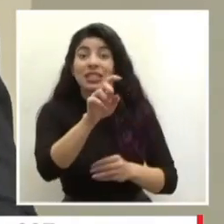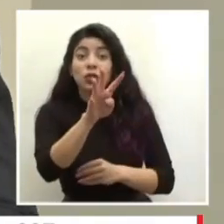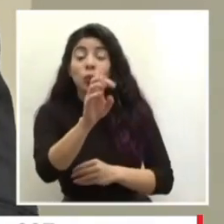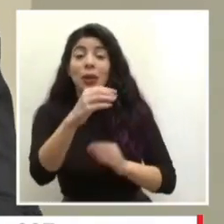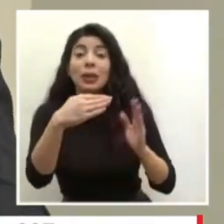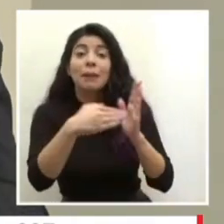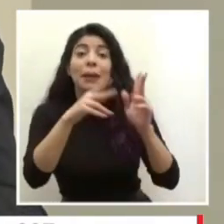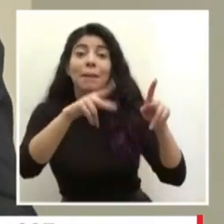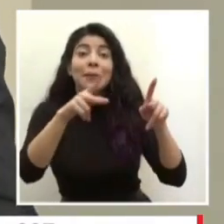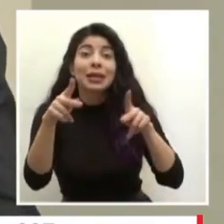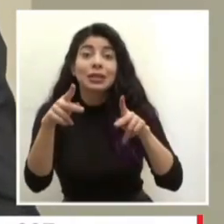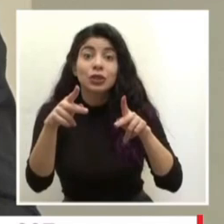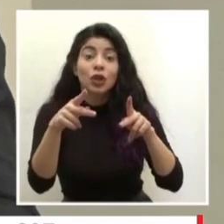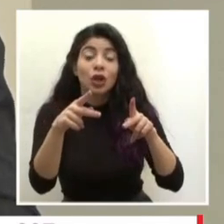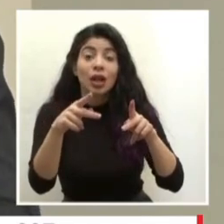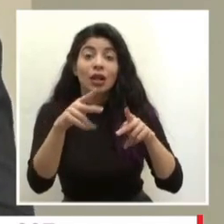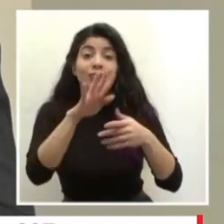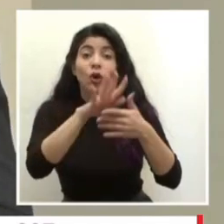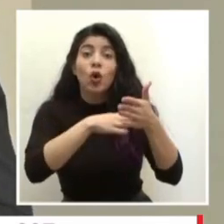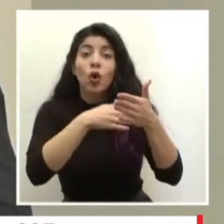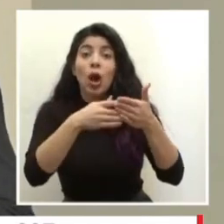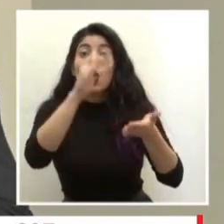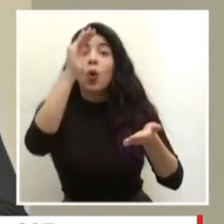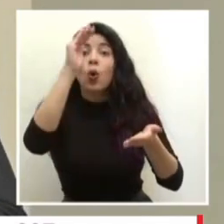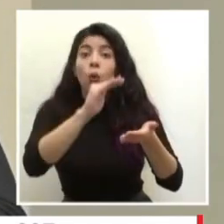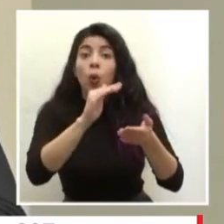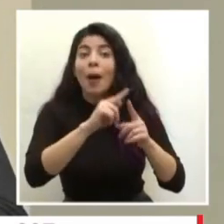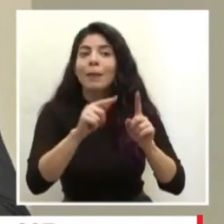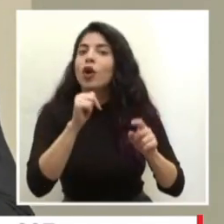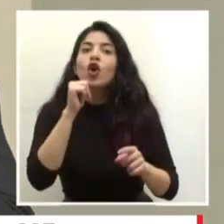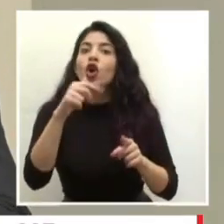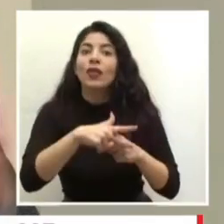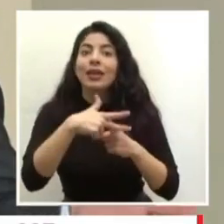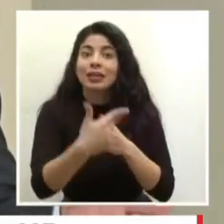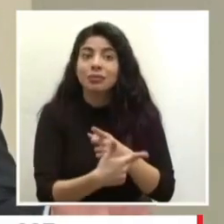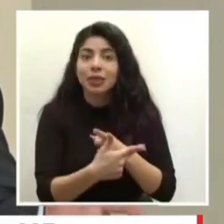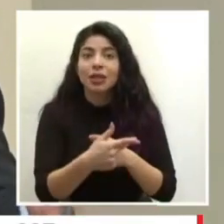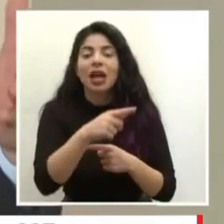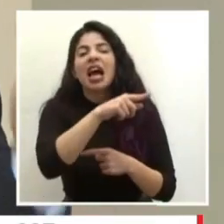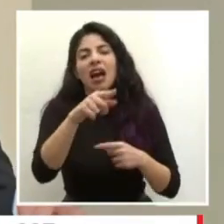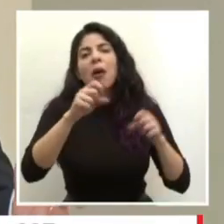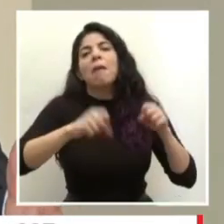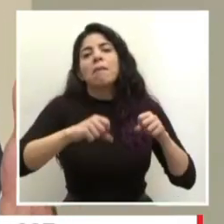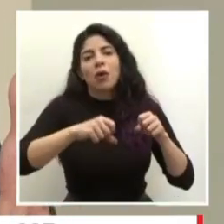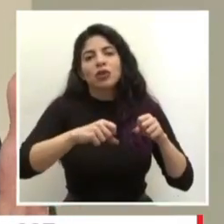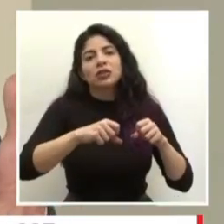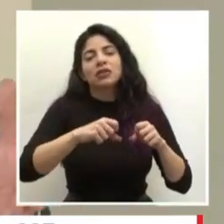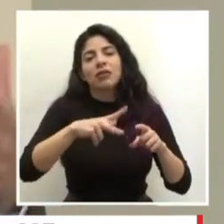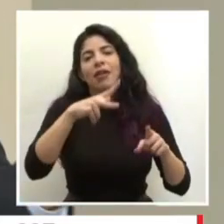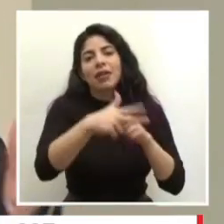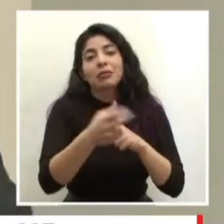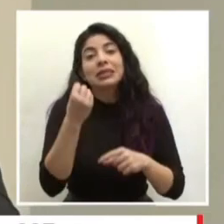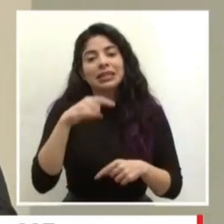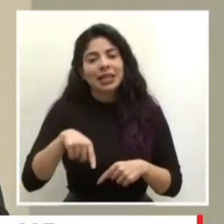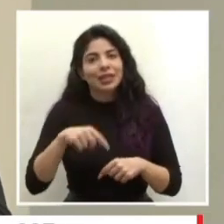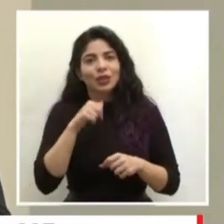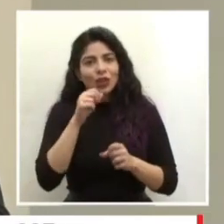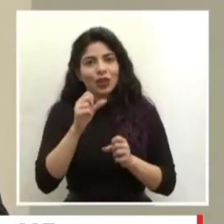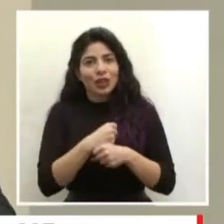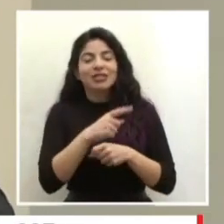personas que se redujo la jornada, más no así, se despidieron, se hubiera muy probablemente sumado al desempleo. Y ese